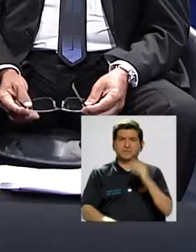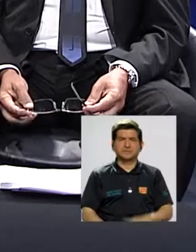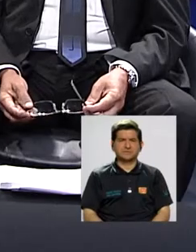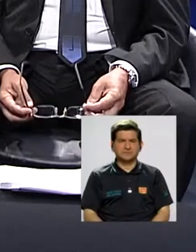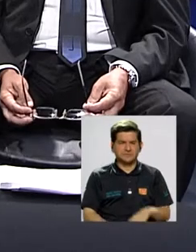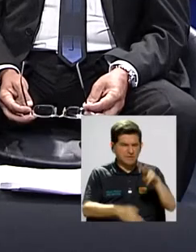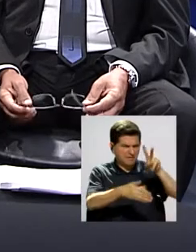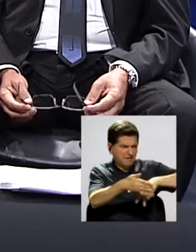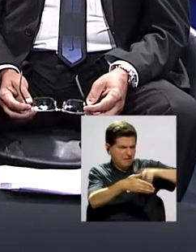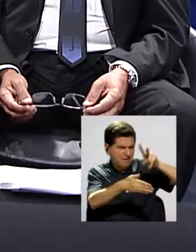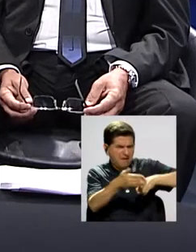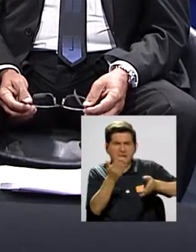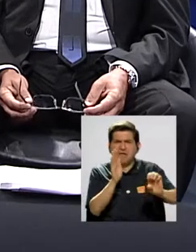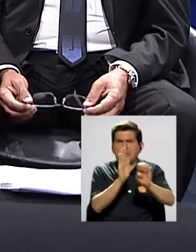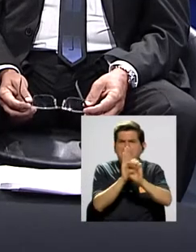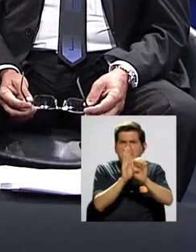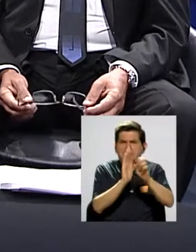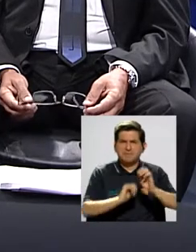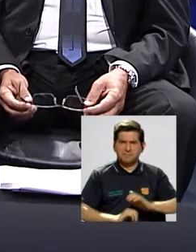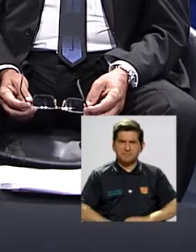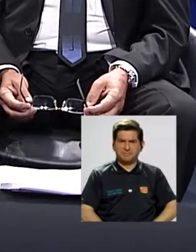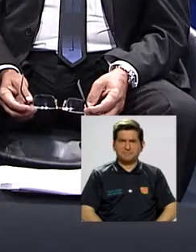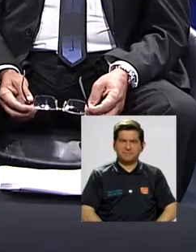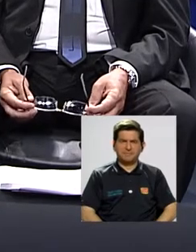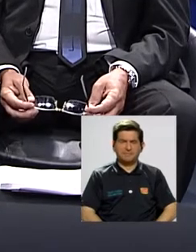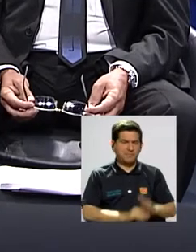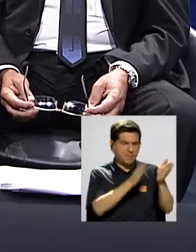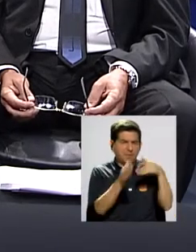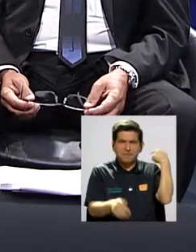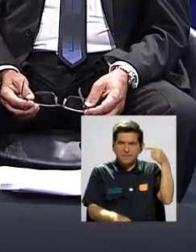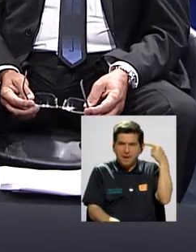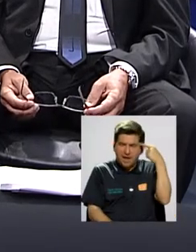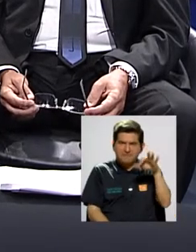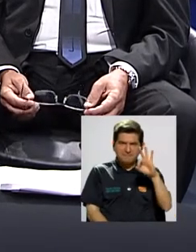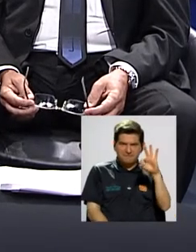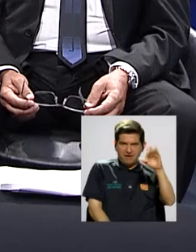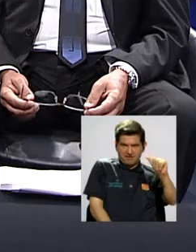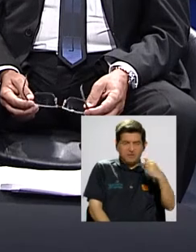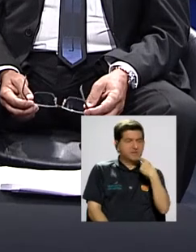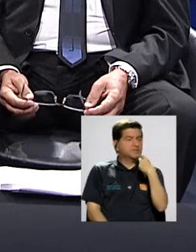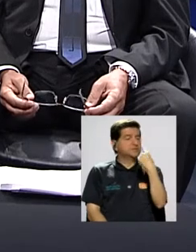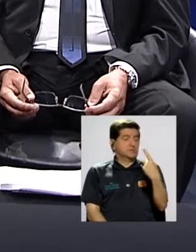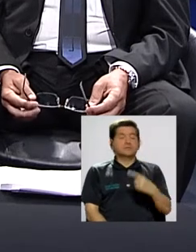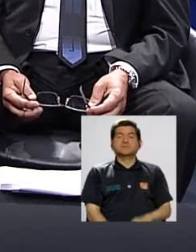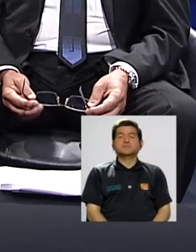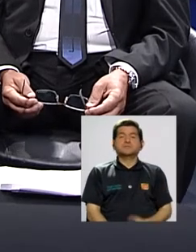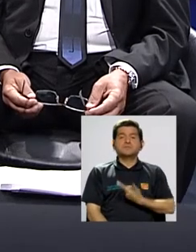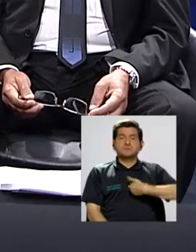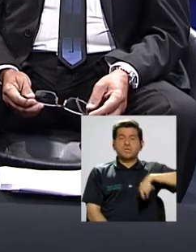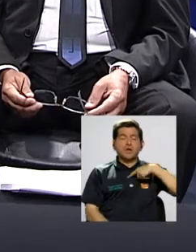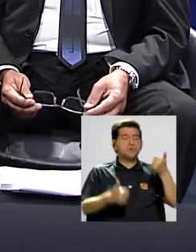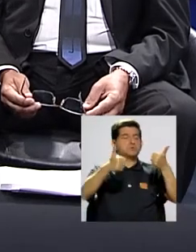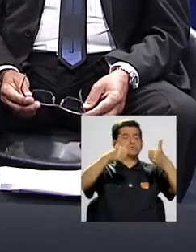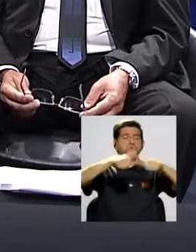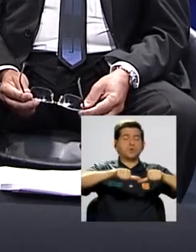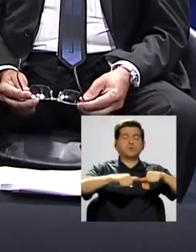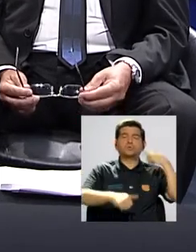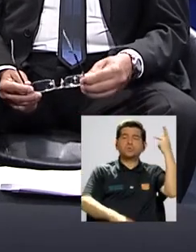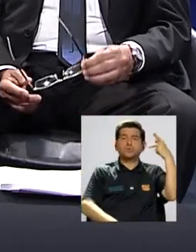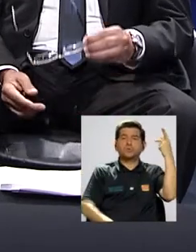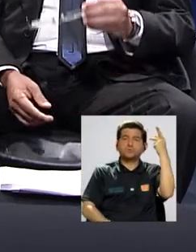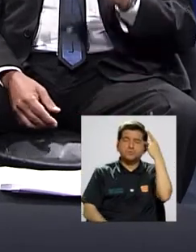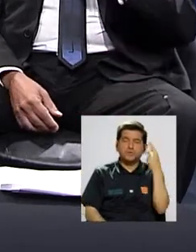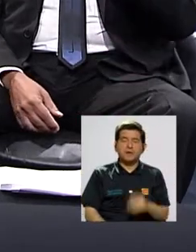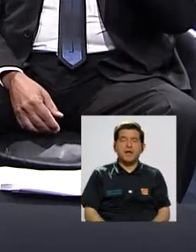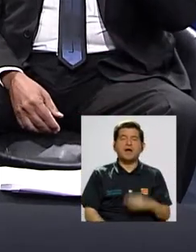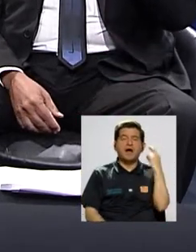cuando leemos, por ejemplo, el plan de gobierno de Fabricio Alvarado, donde se dice vamos a estar de acuerdo con aquellas políticas que